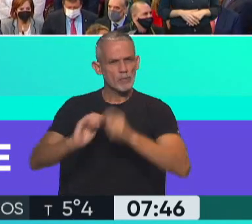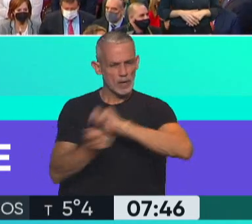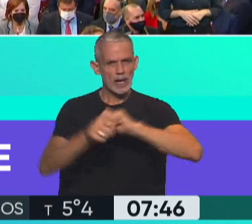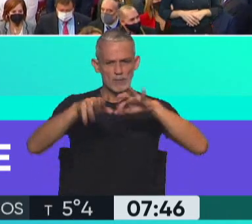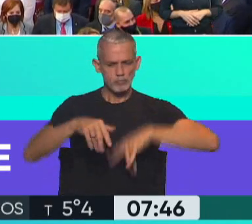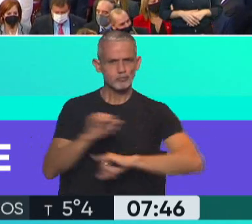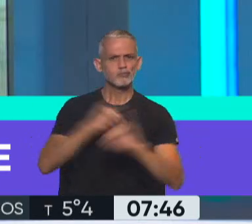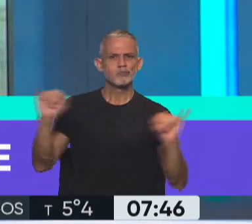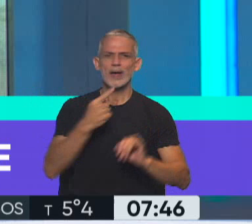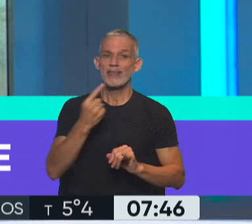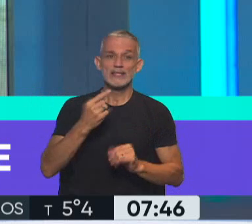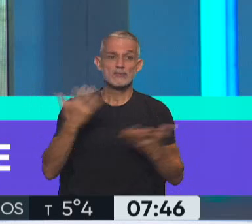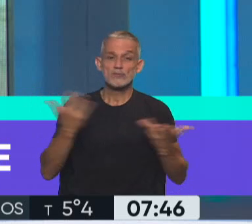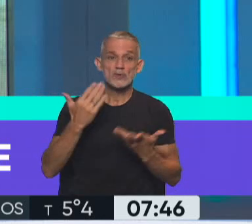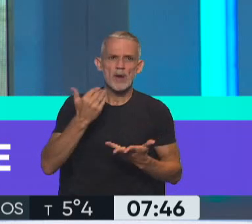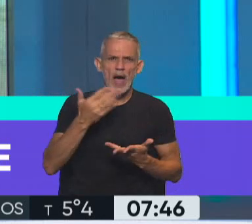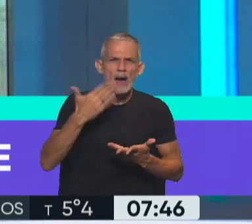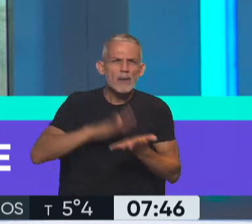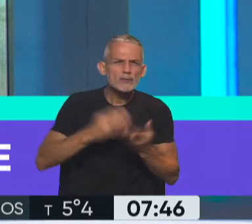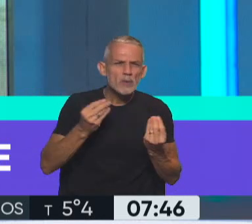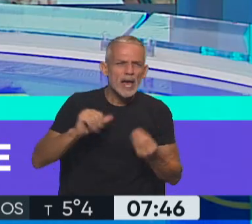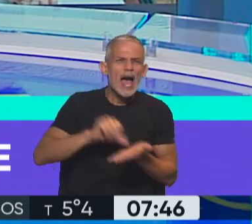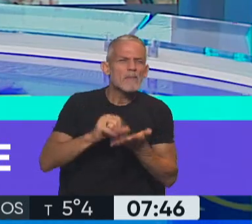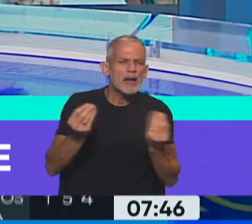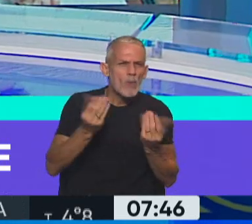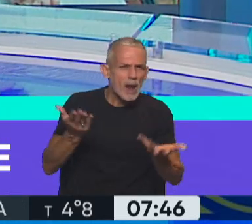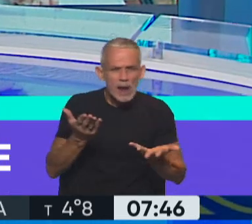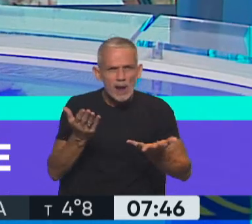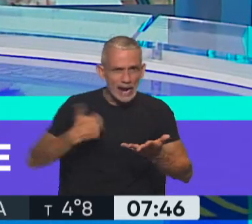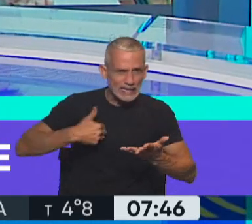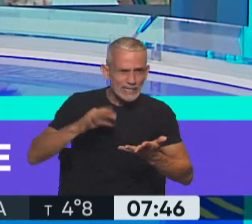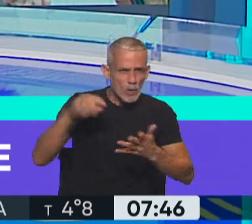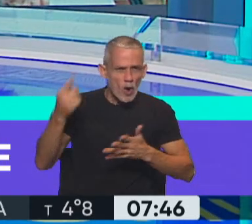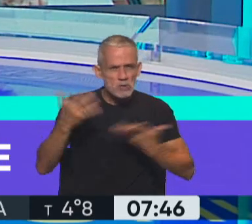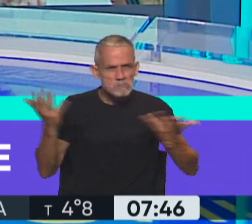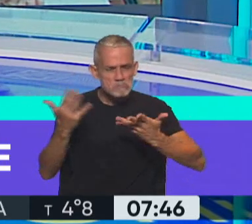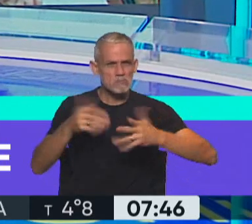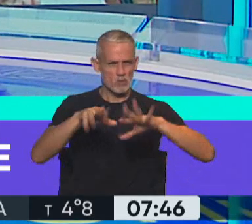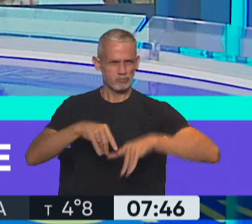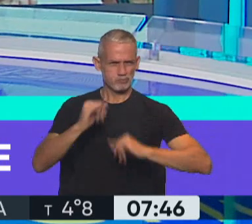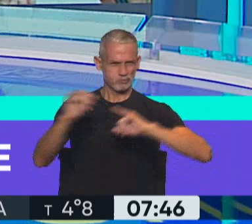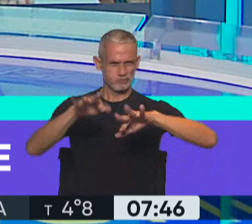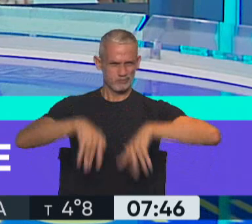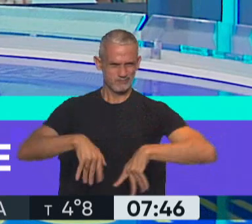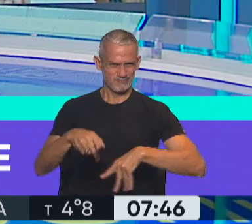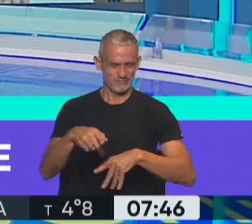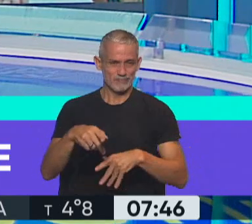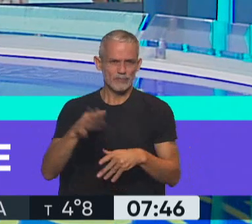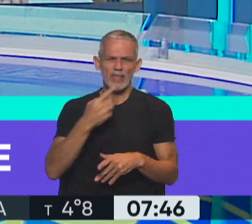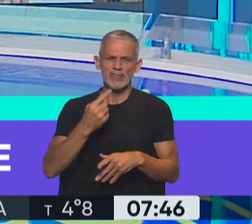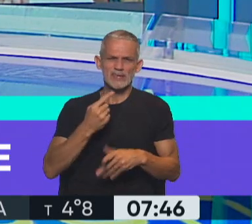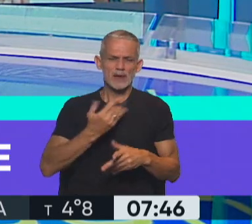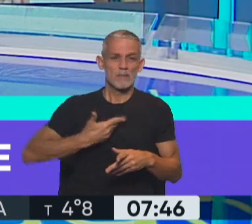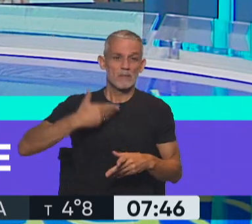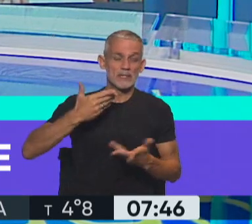que advertía que no sabían a qué país le estaba hablando el presidente. Sí, es llamativo porque el comunicado de Juntos por el Cambio lo que dice además es que atacan